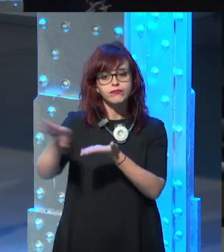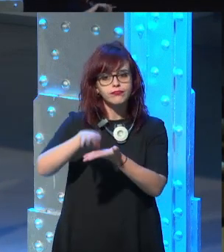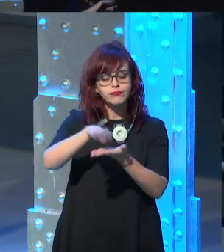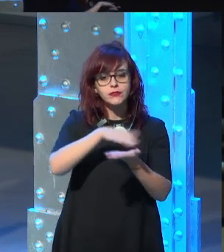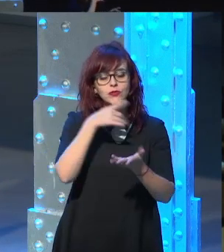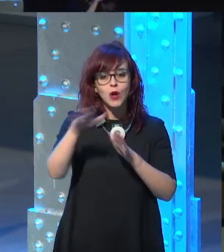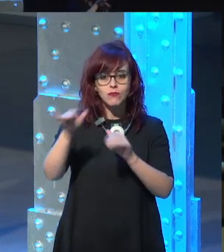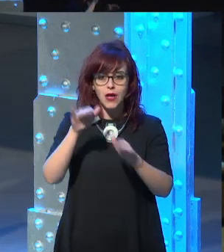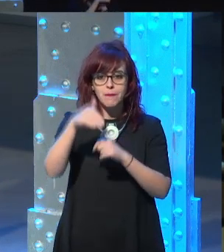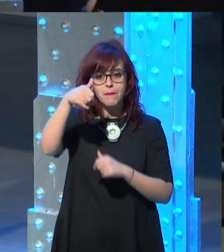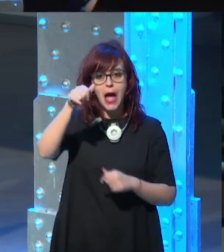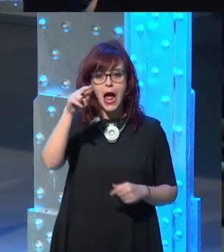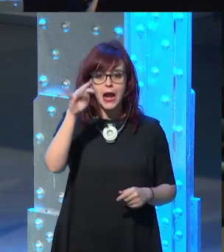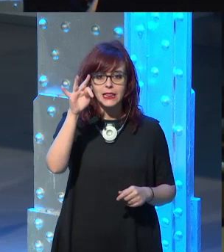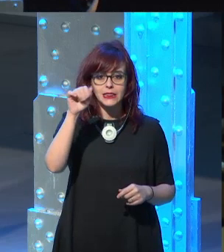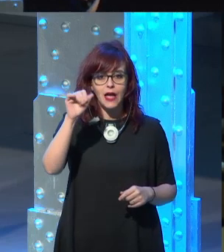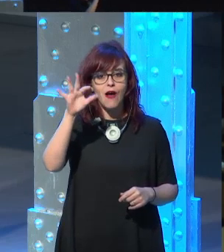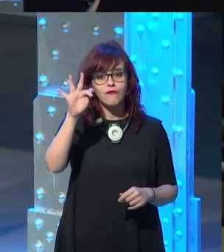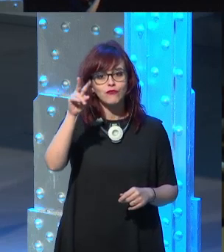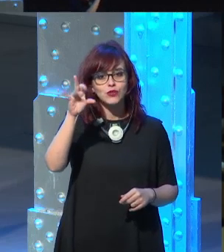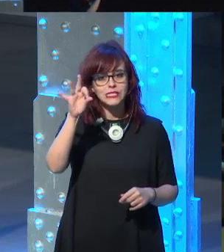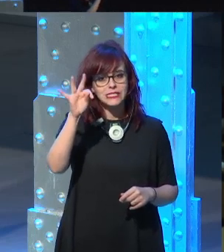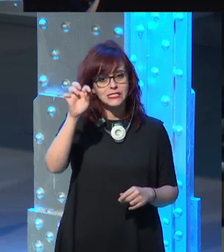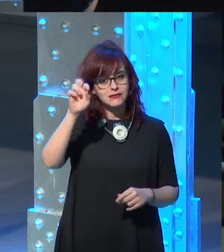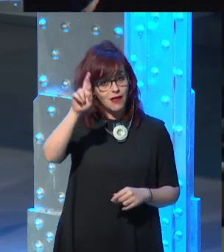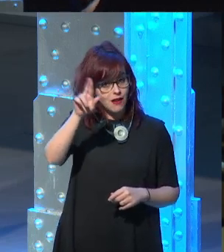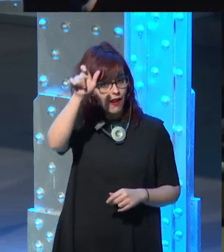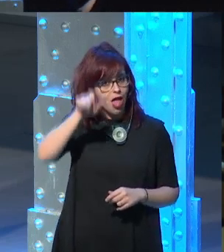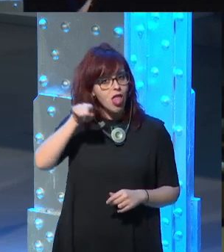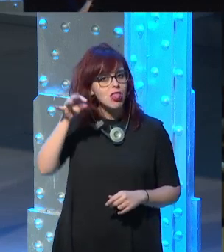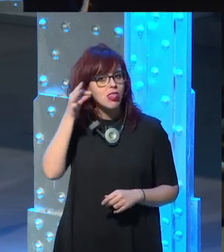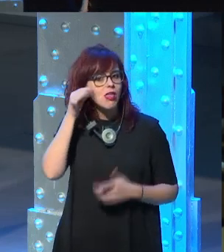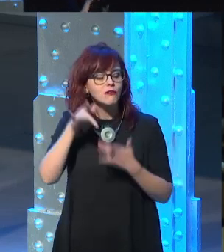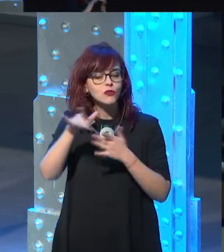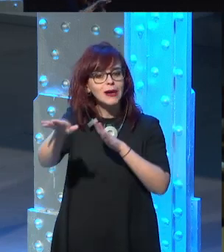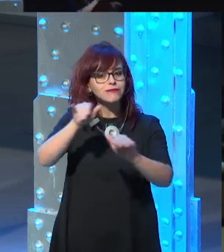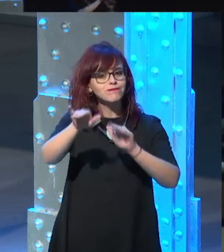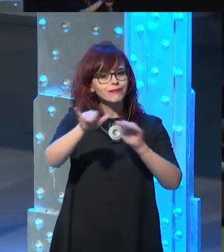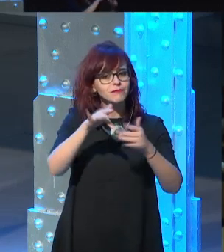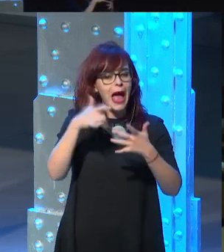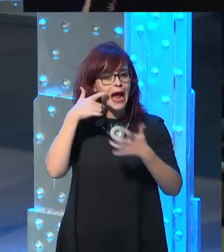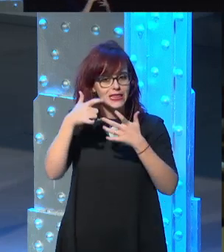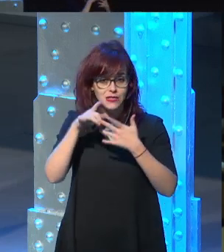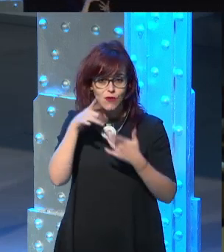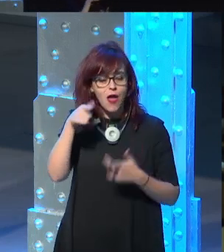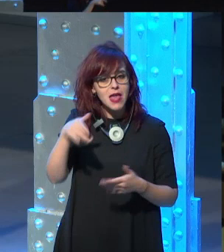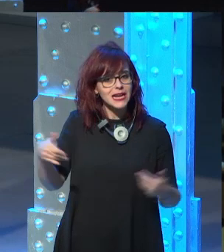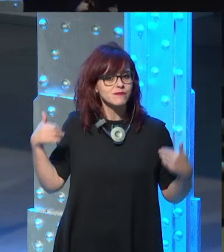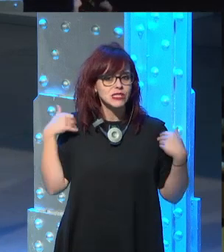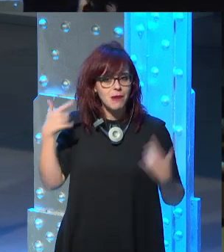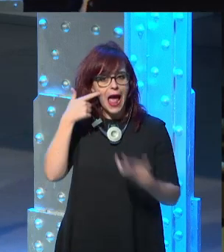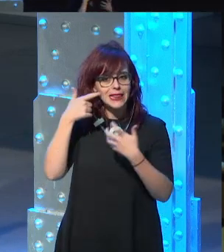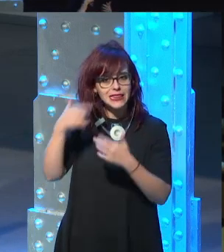a los artistas va a ser Marta Fuster, que ella nos puede explicar un poco más cómo va a enfocarse esta iniciativa, porque ella se va a encargar de la